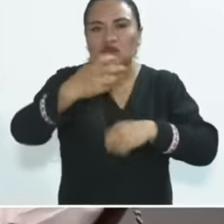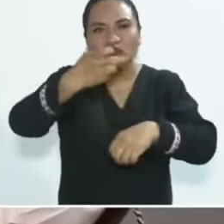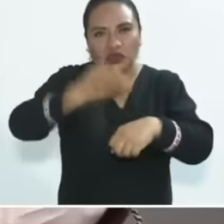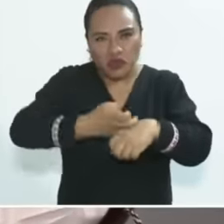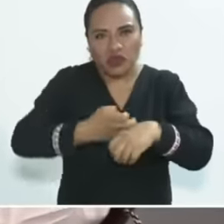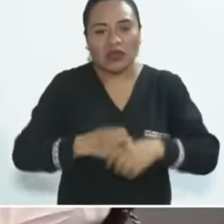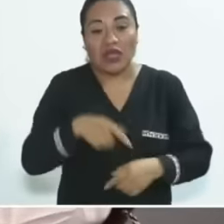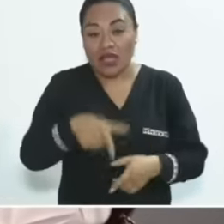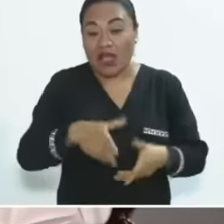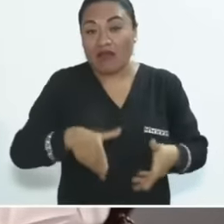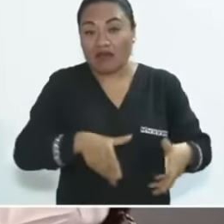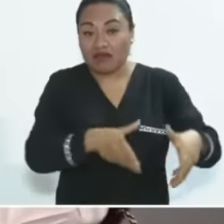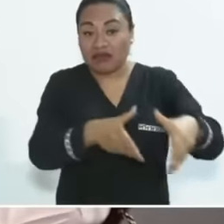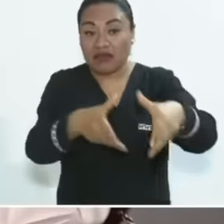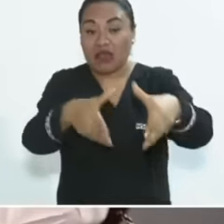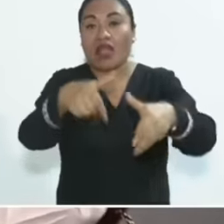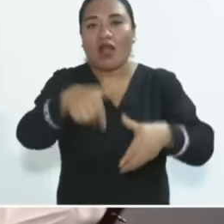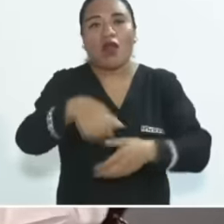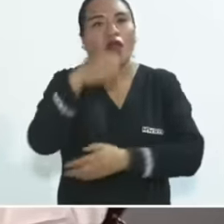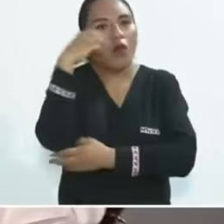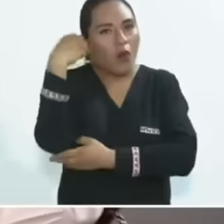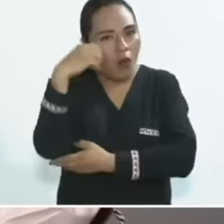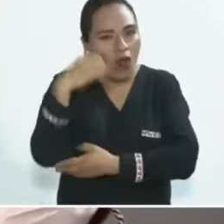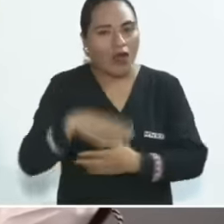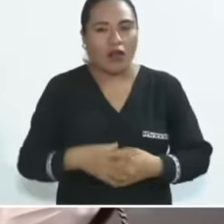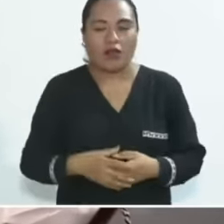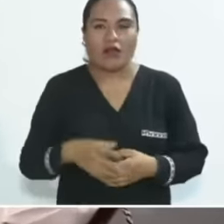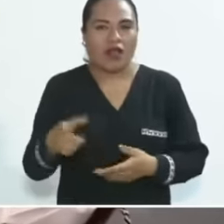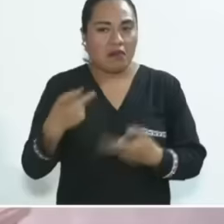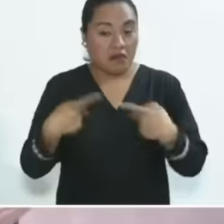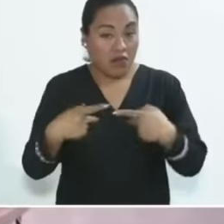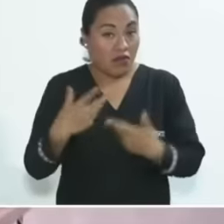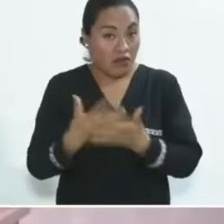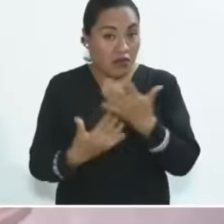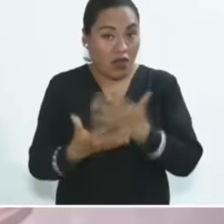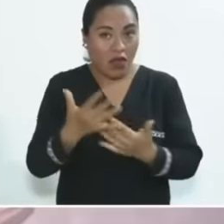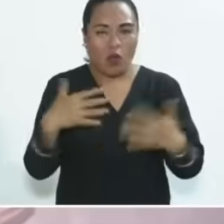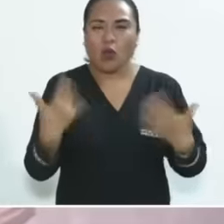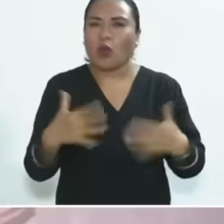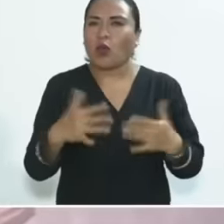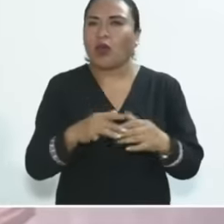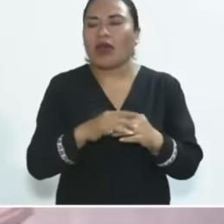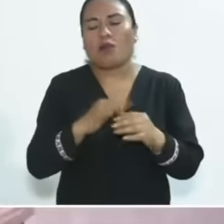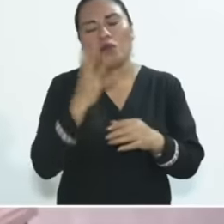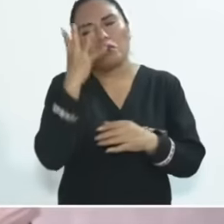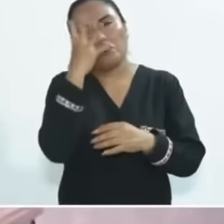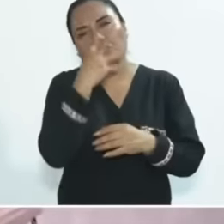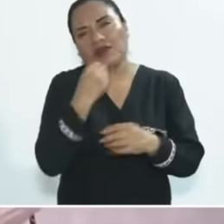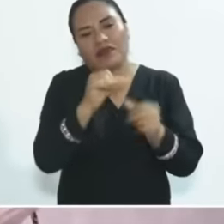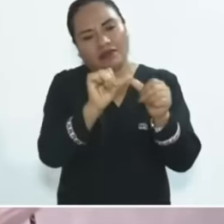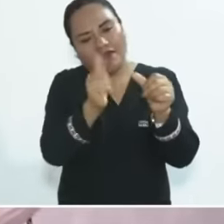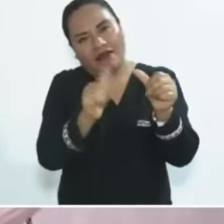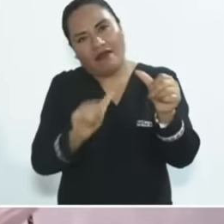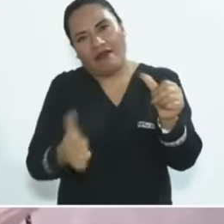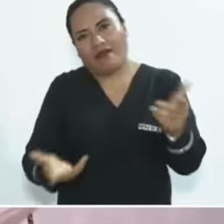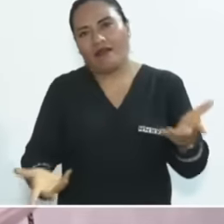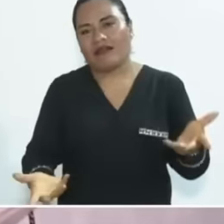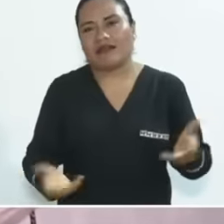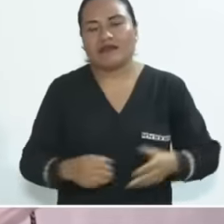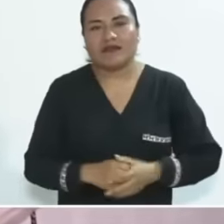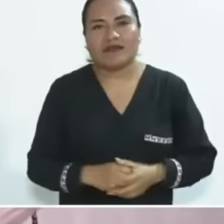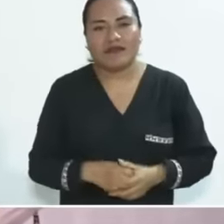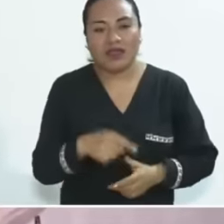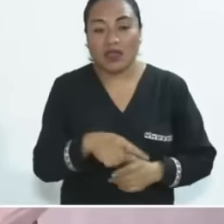caminos como este en Oaxaca que son obras de arte y van